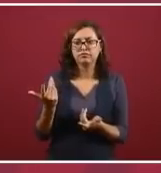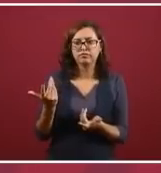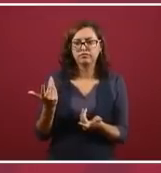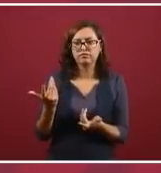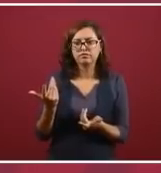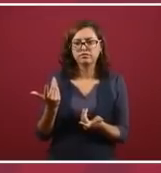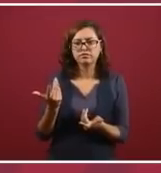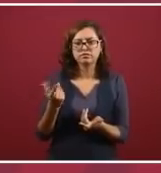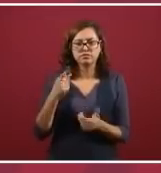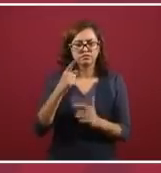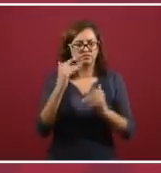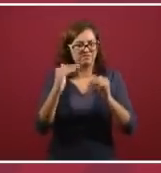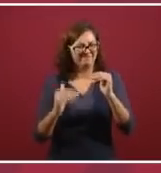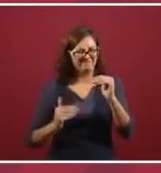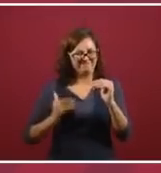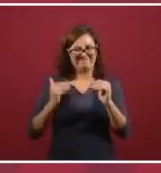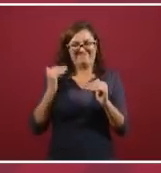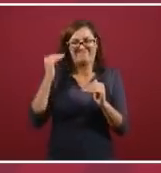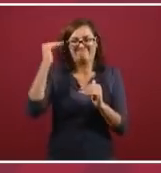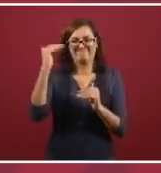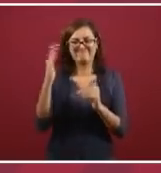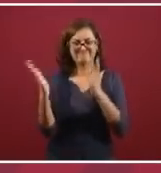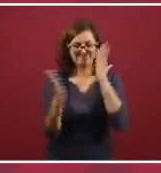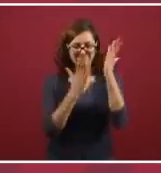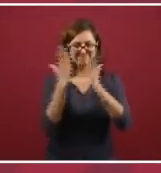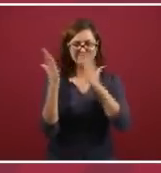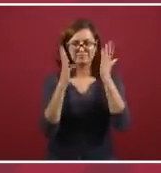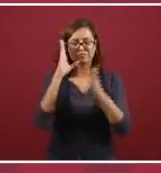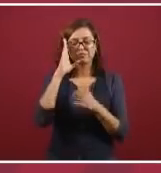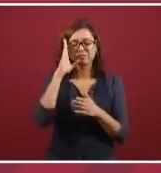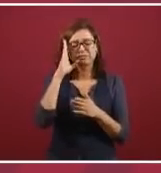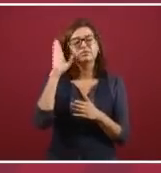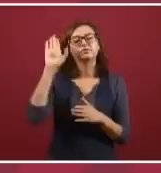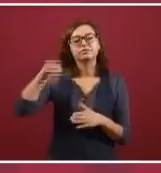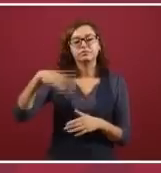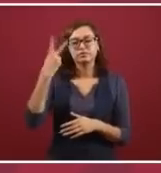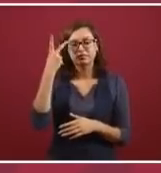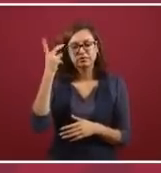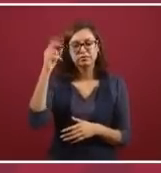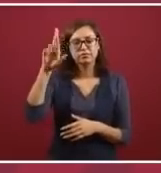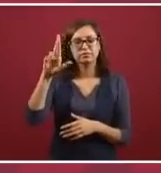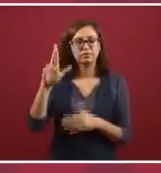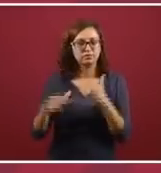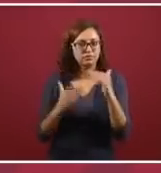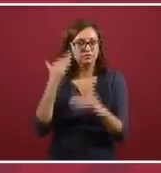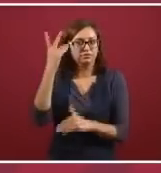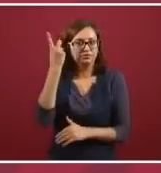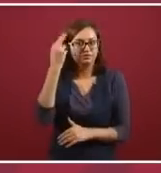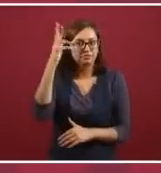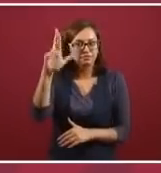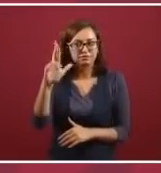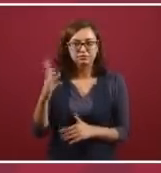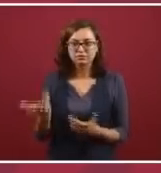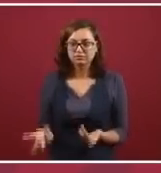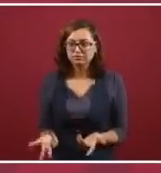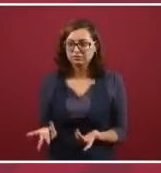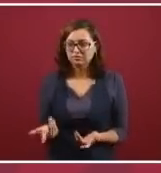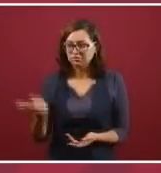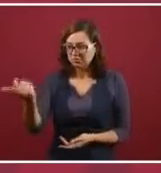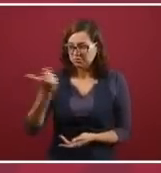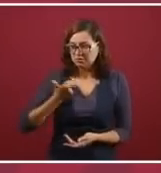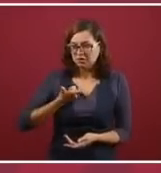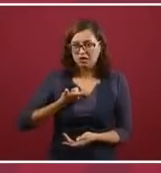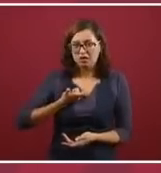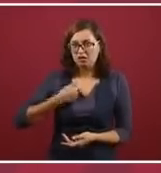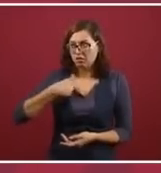de nivel posgrado, que esté estudiando maestría, doctorado, postdoctorado, no va a saber manejar